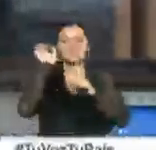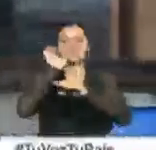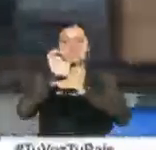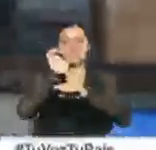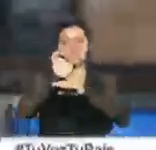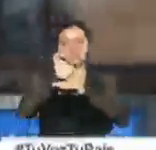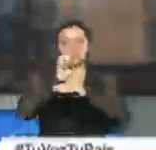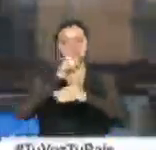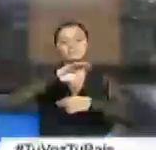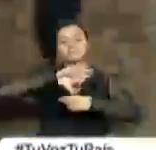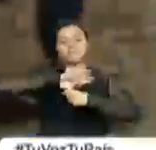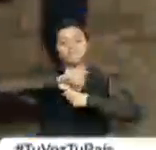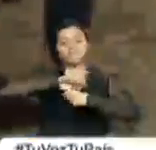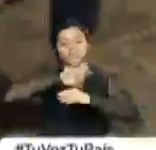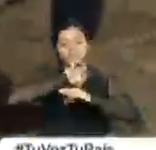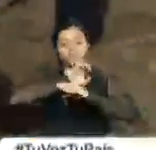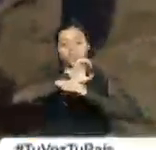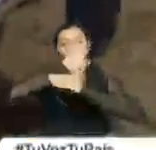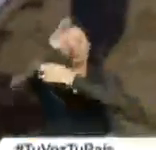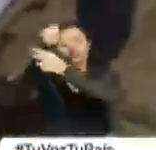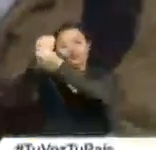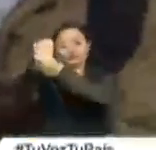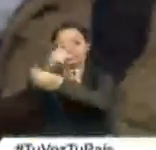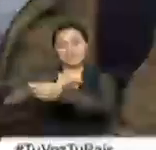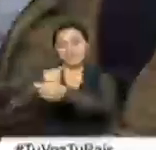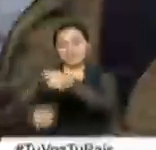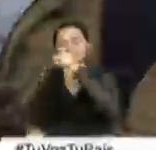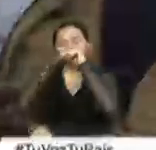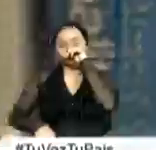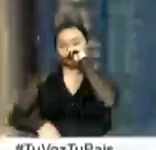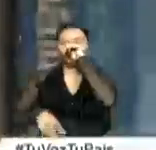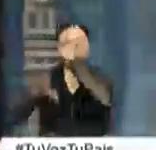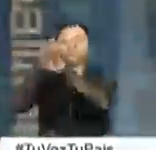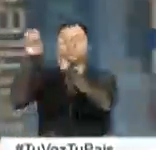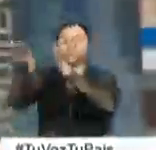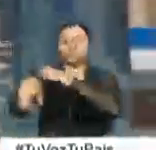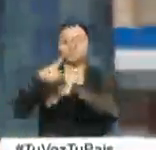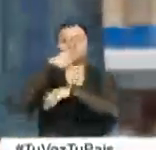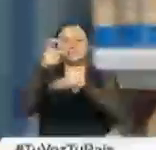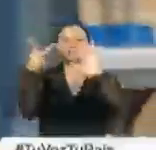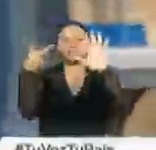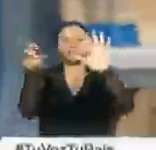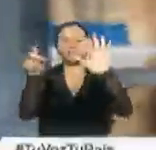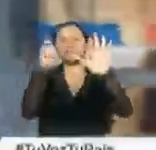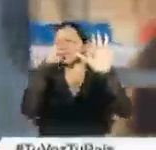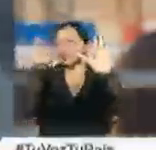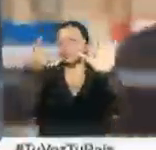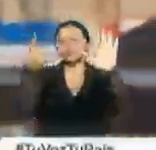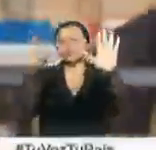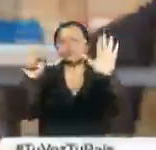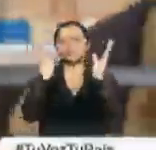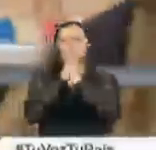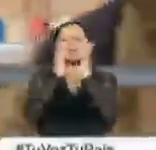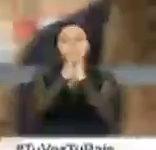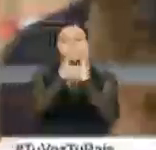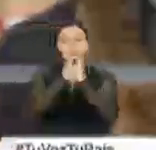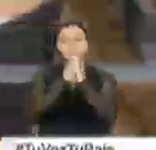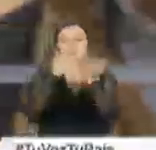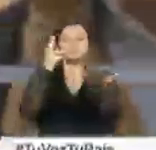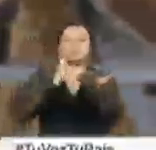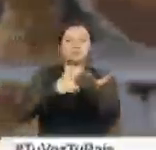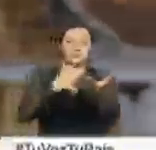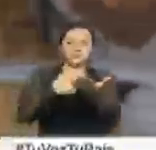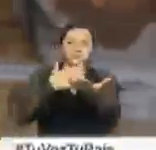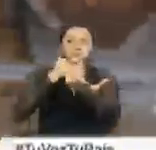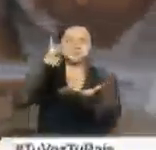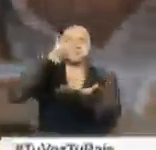que la Embajada del Ecuador en la República Popular China donó 160 obras nacionales, libros, revistas,